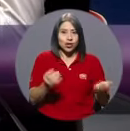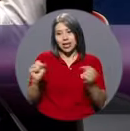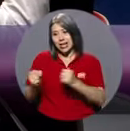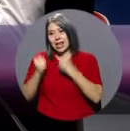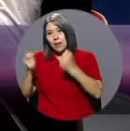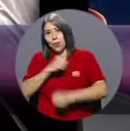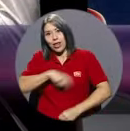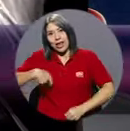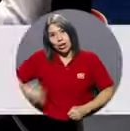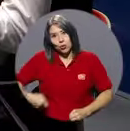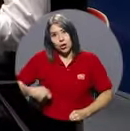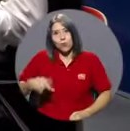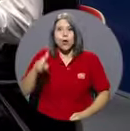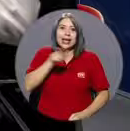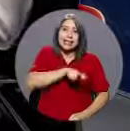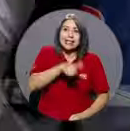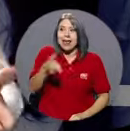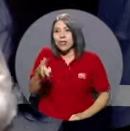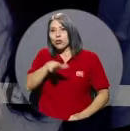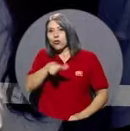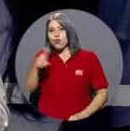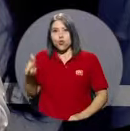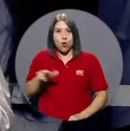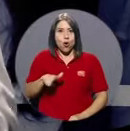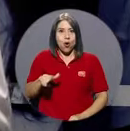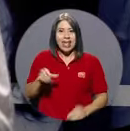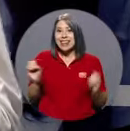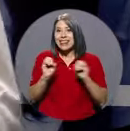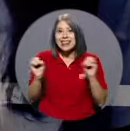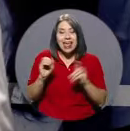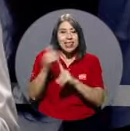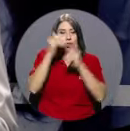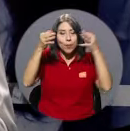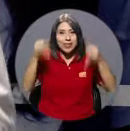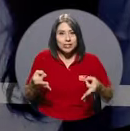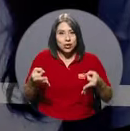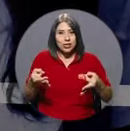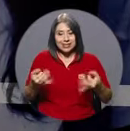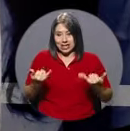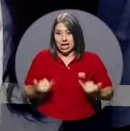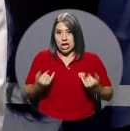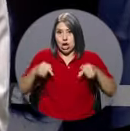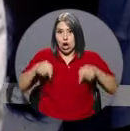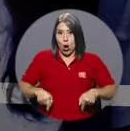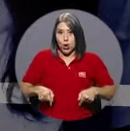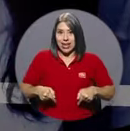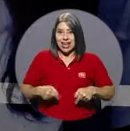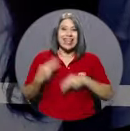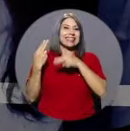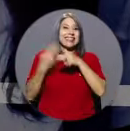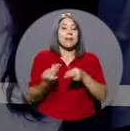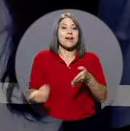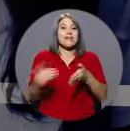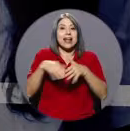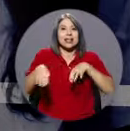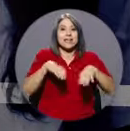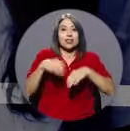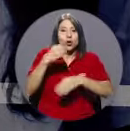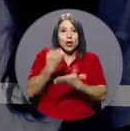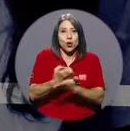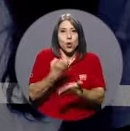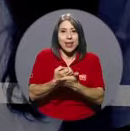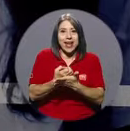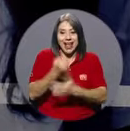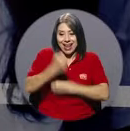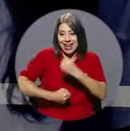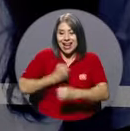el Poder Ejecutivo, que está de turno, porque siempre va a ser así, y nadie toma decisiones. Y hoy en día, hoy, que se llama la reactivación económica, el